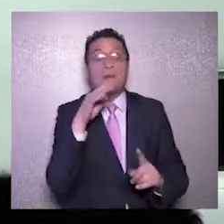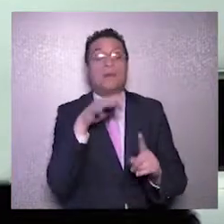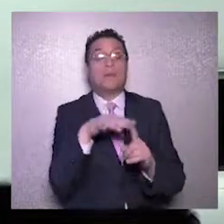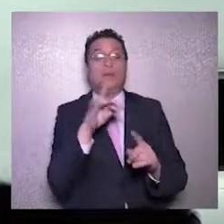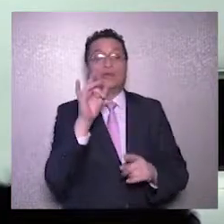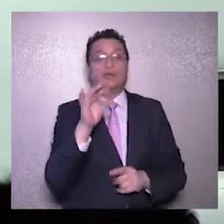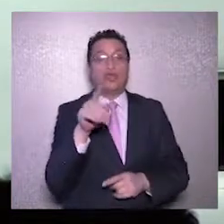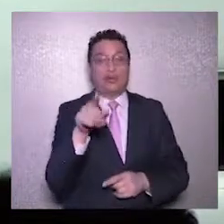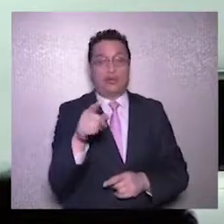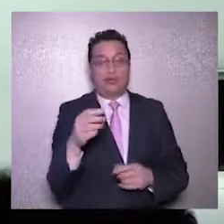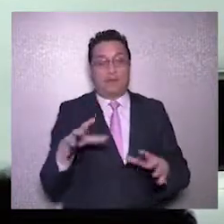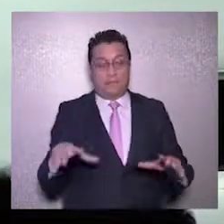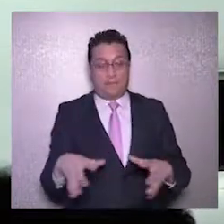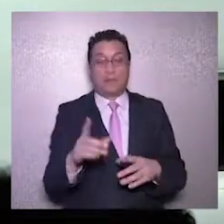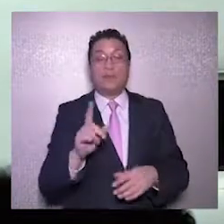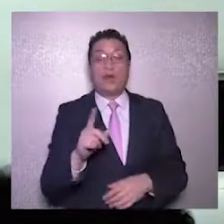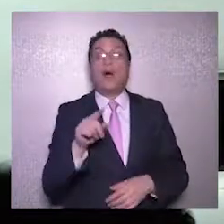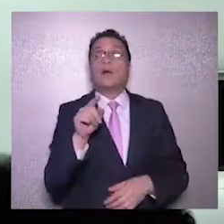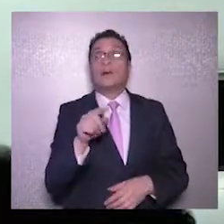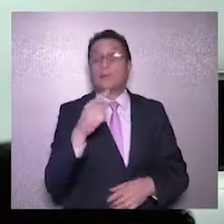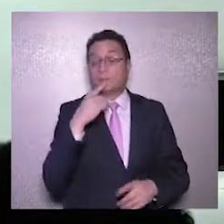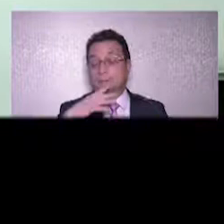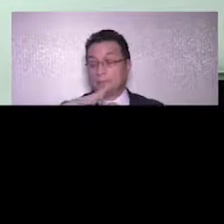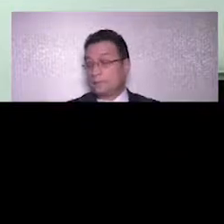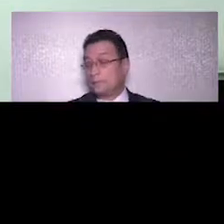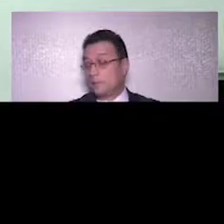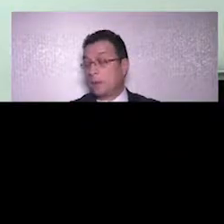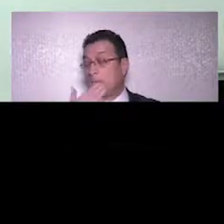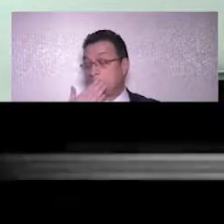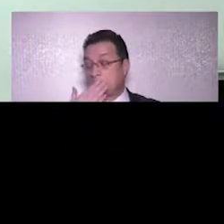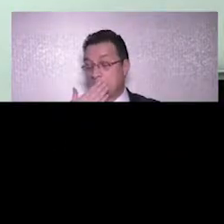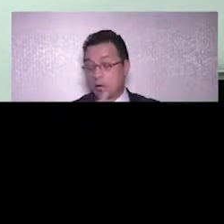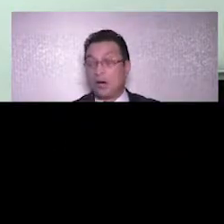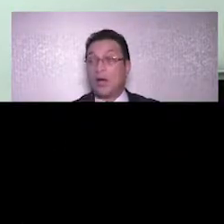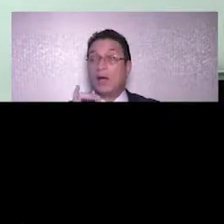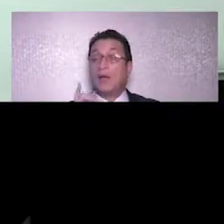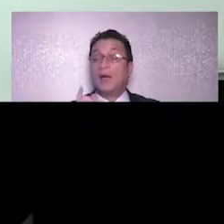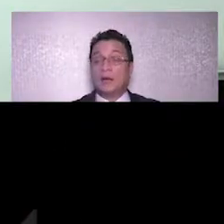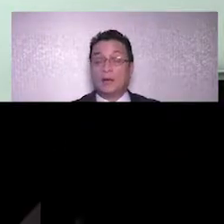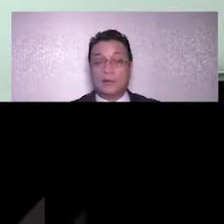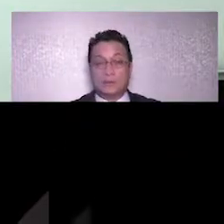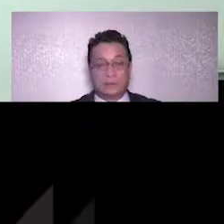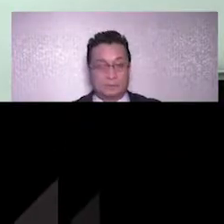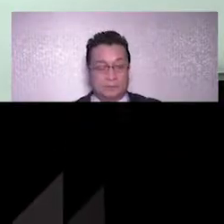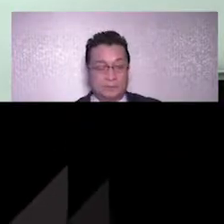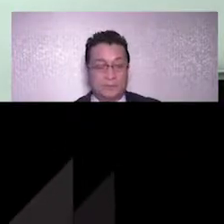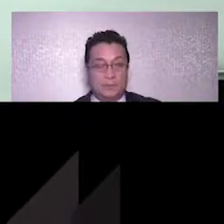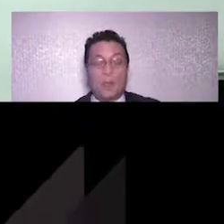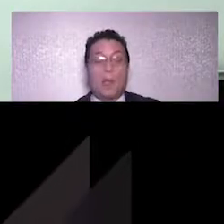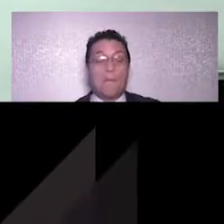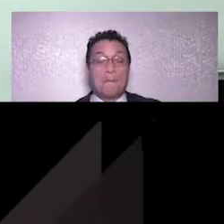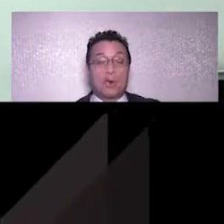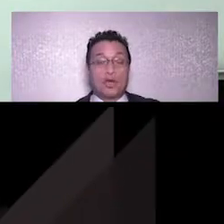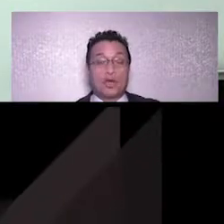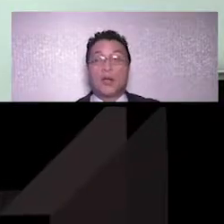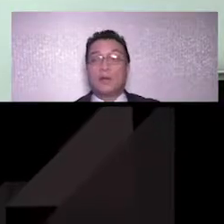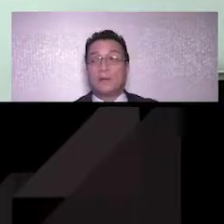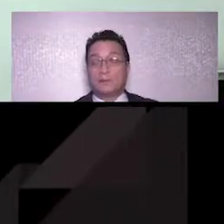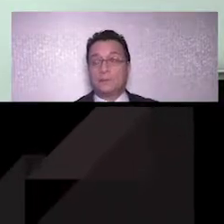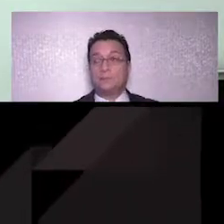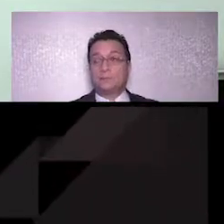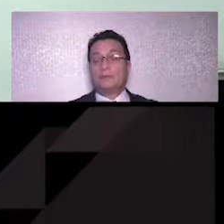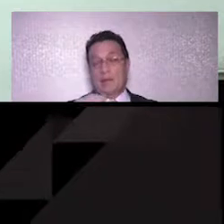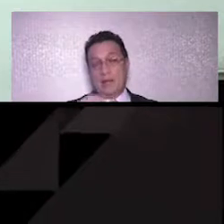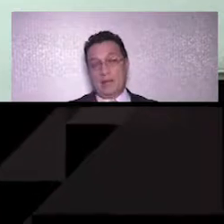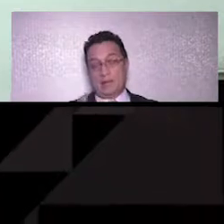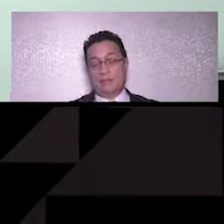que no hacen su esfuerzo, hacen su mejor esfuerzo. Y hacen su mejor esfuerzo, ¿por qué? Porque resulta que